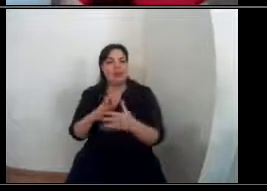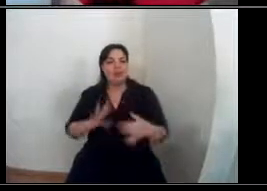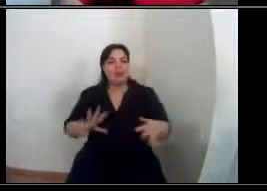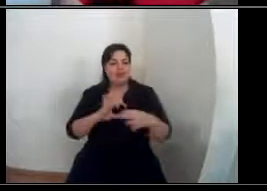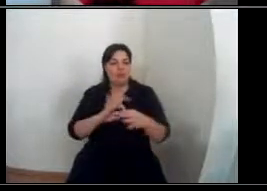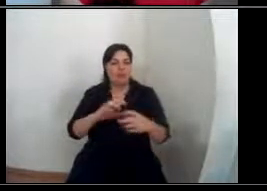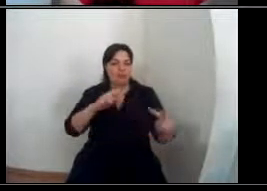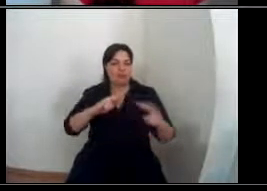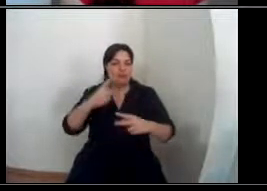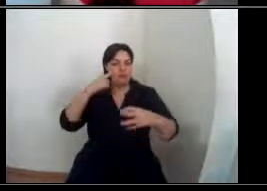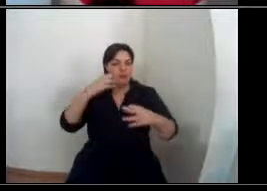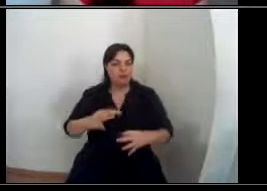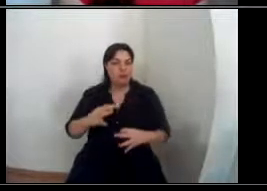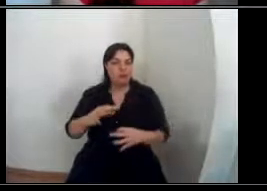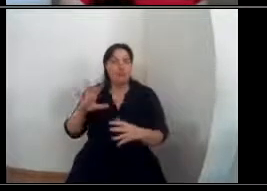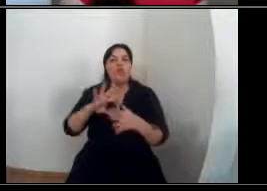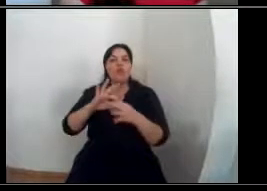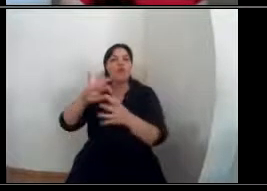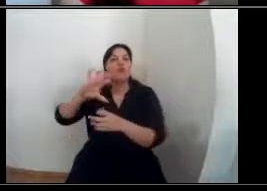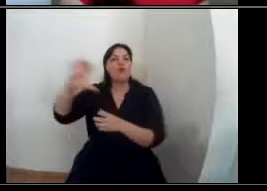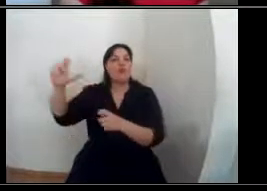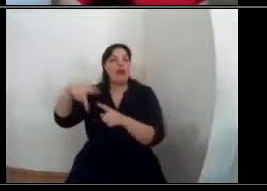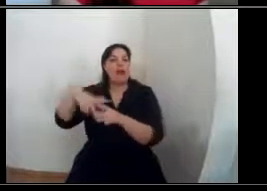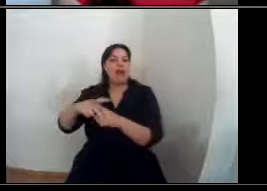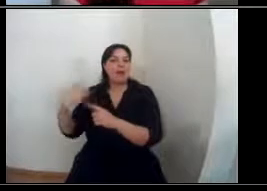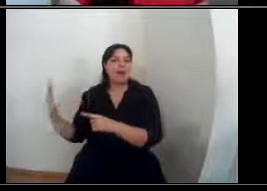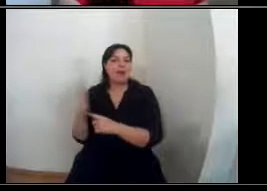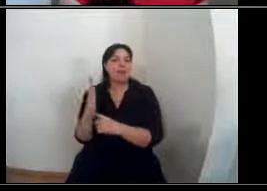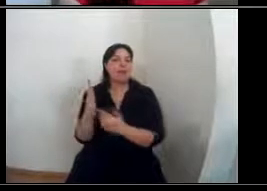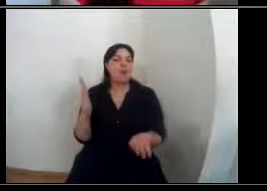los mecanismos que se lanzan desde la Unión Europea son